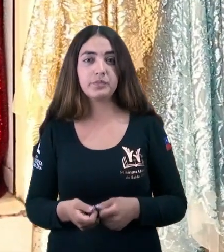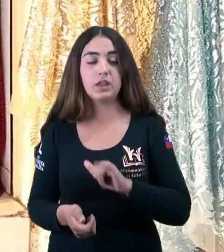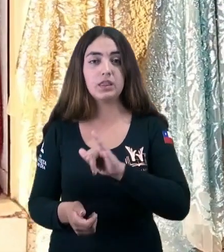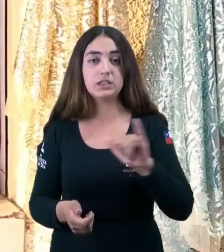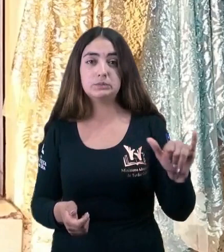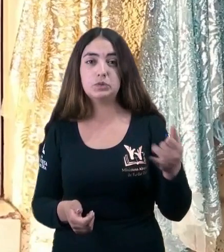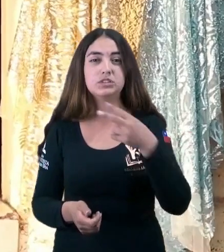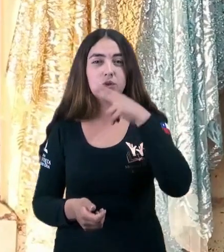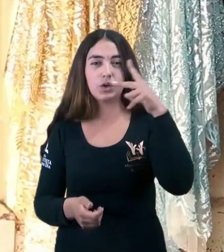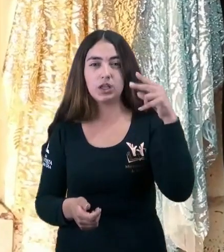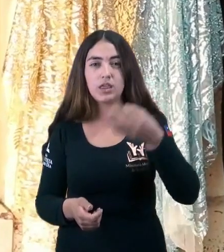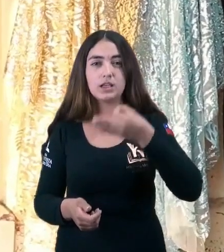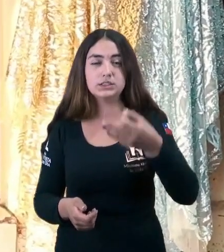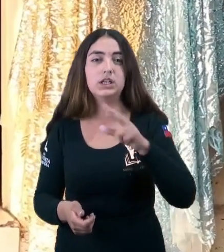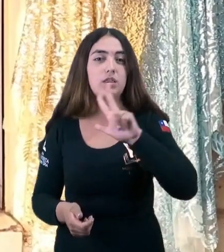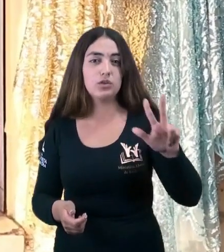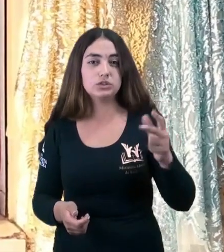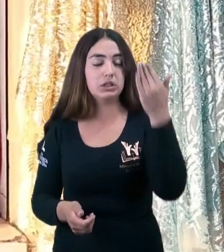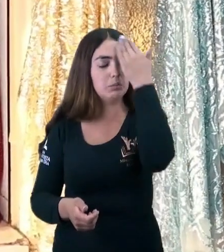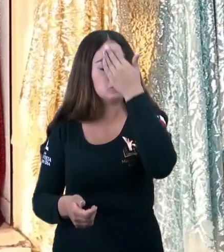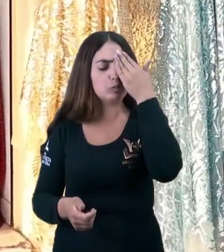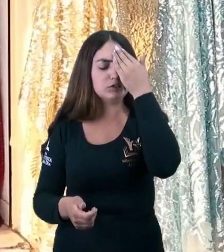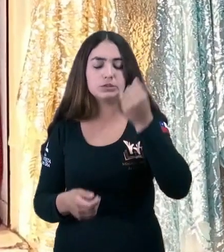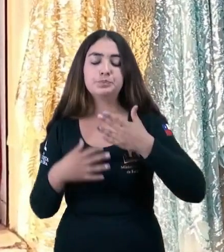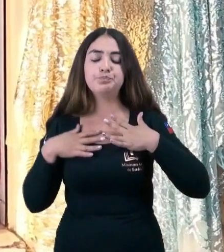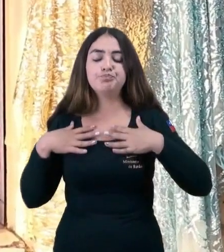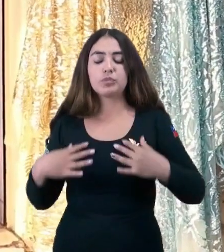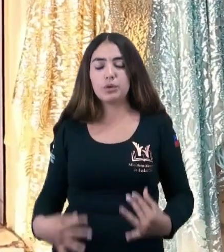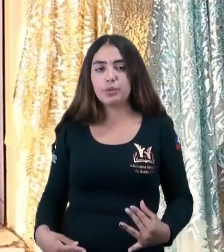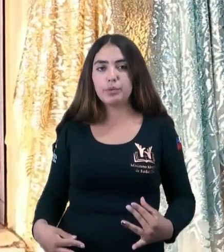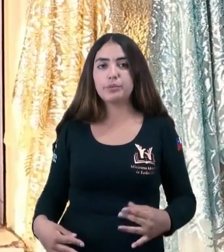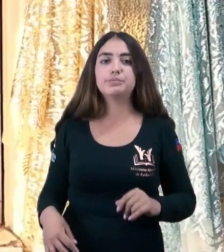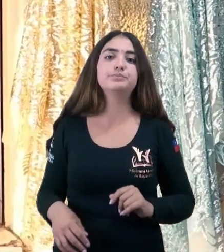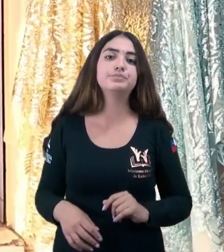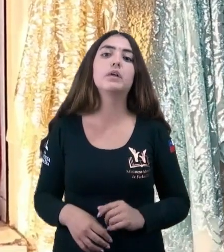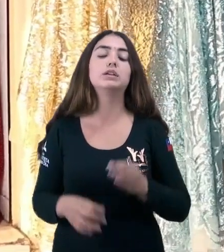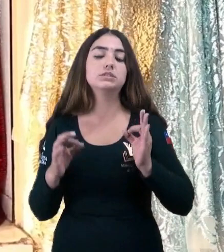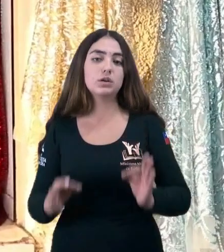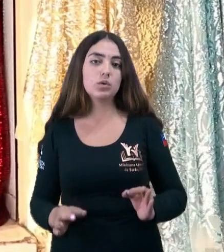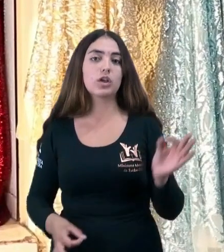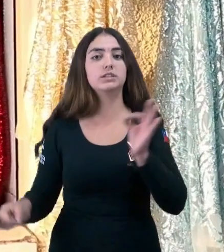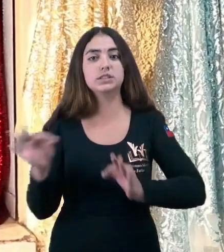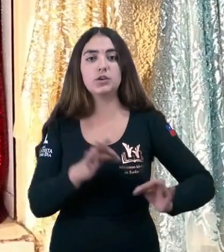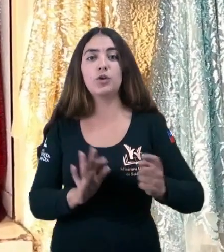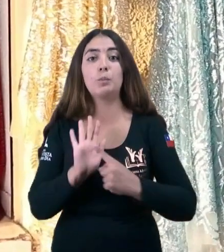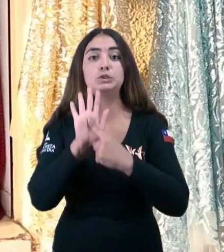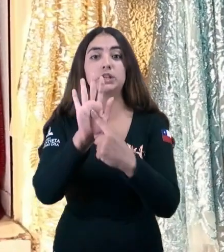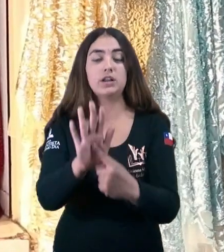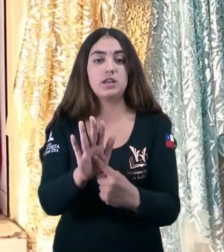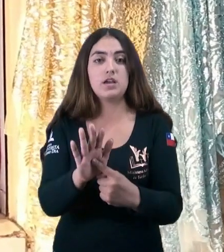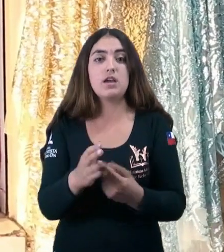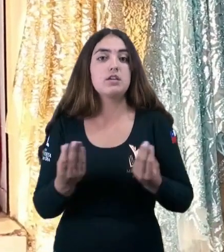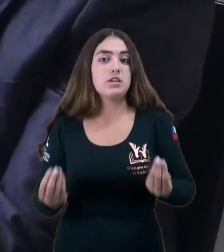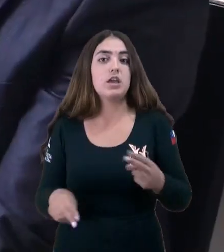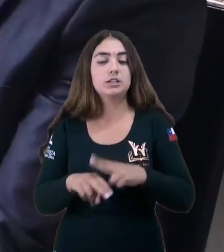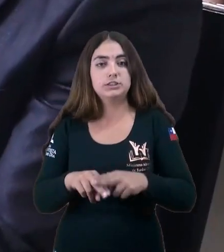Después de orar y confesarle a Dios nuestra preocupación, nos sentimos aliviados, seguros de que el Señor nos mostraría una